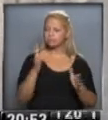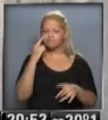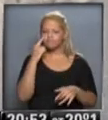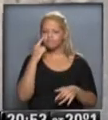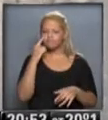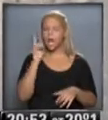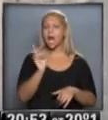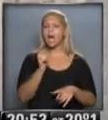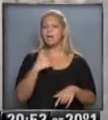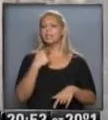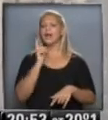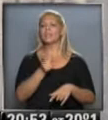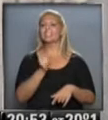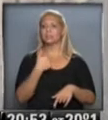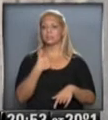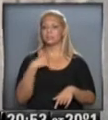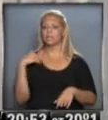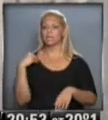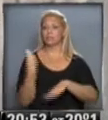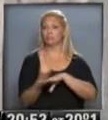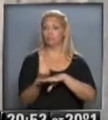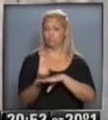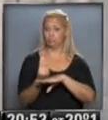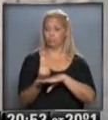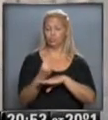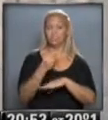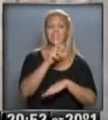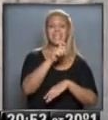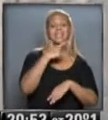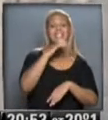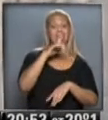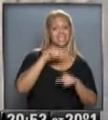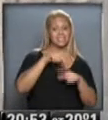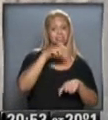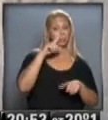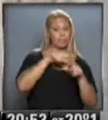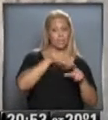van a reemplazar a Sánchez y a Pires va a ser Maidana y Siriliano.